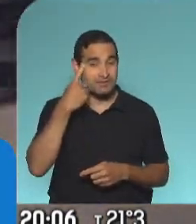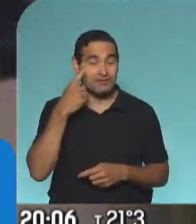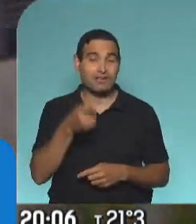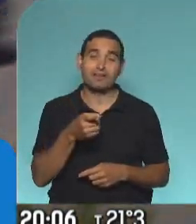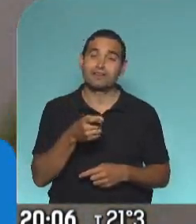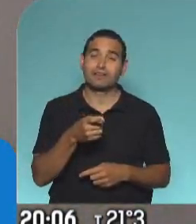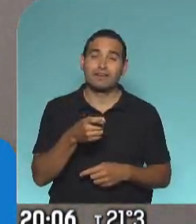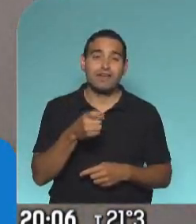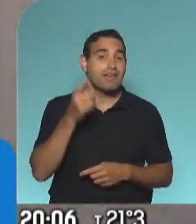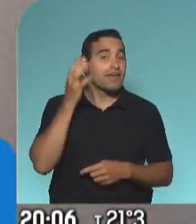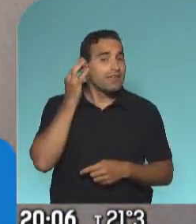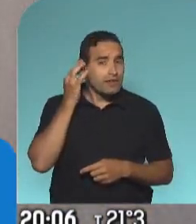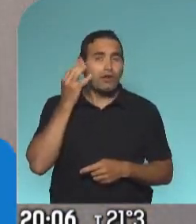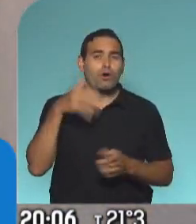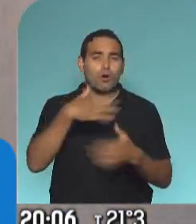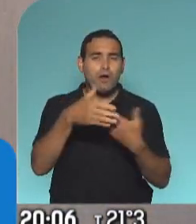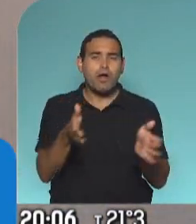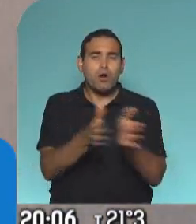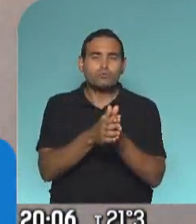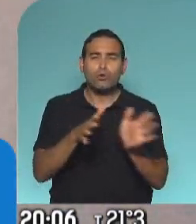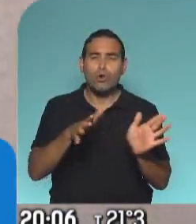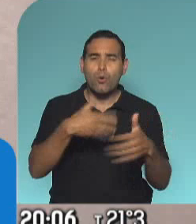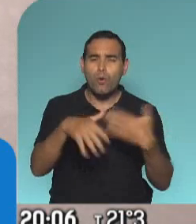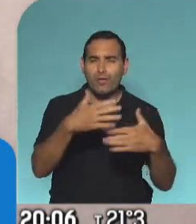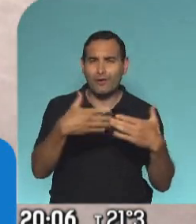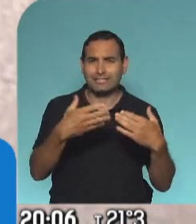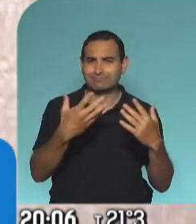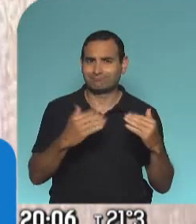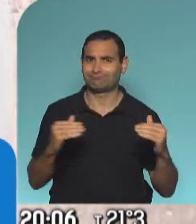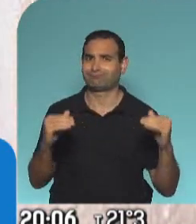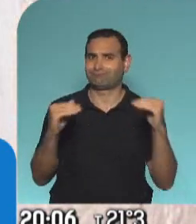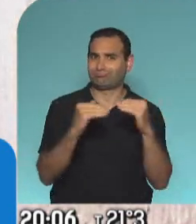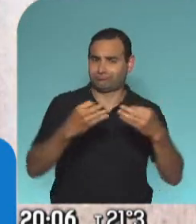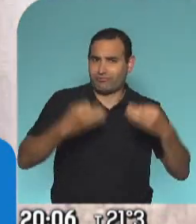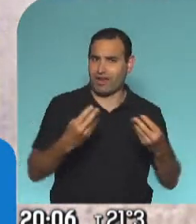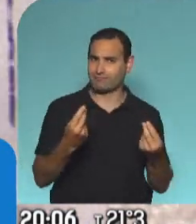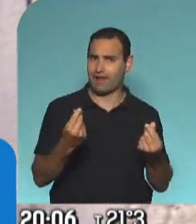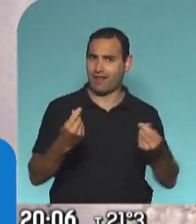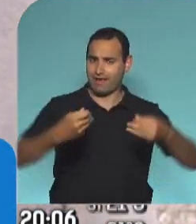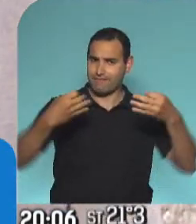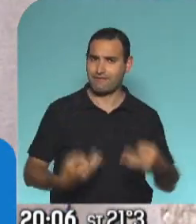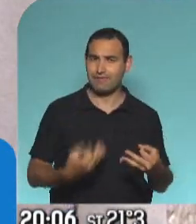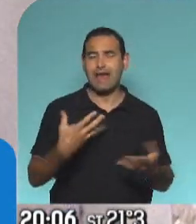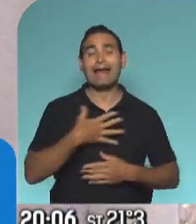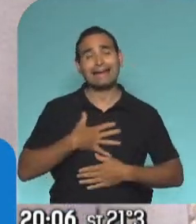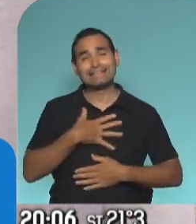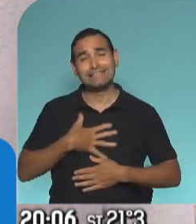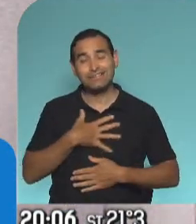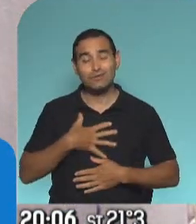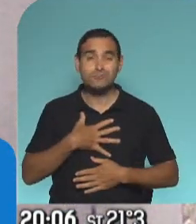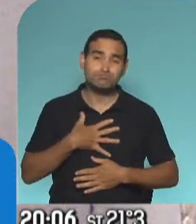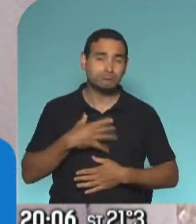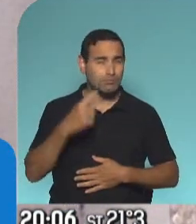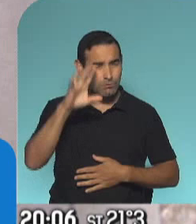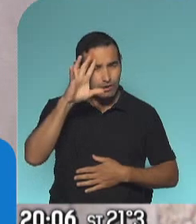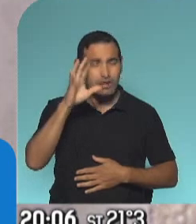salvo que jugó con jugadores en ese nivel de jerarquía, porque en Argentinos Juniors, si uno